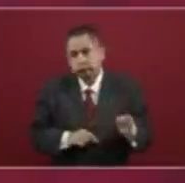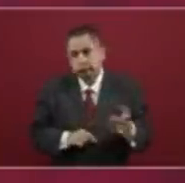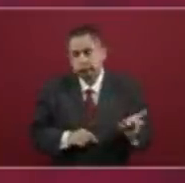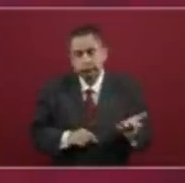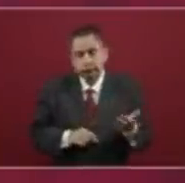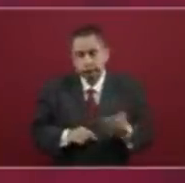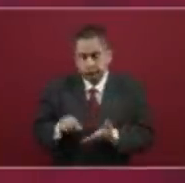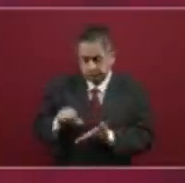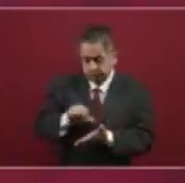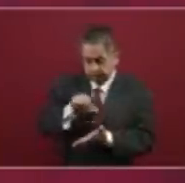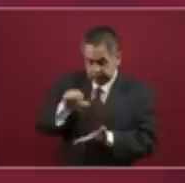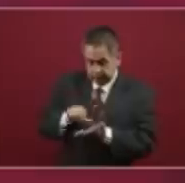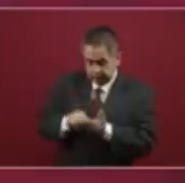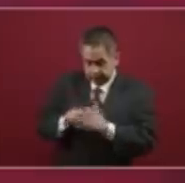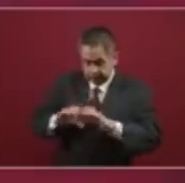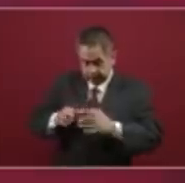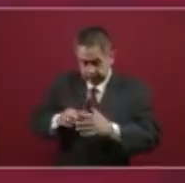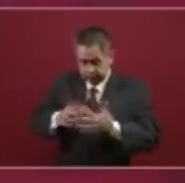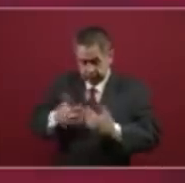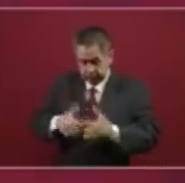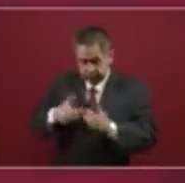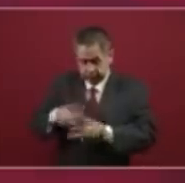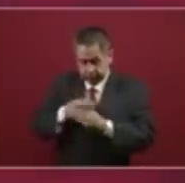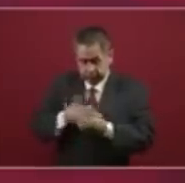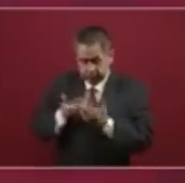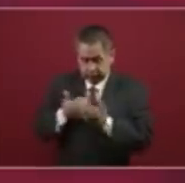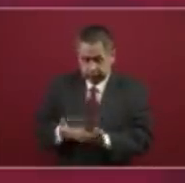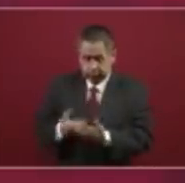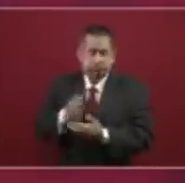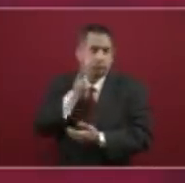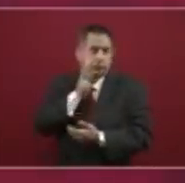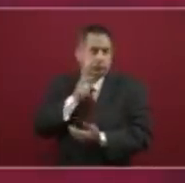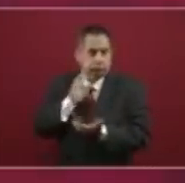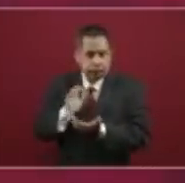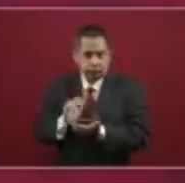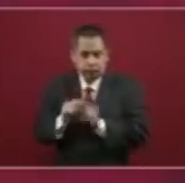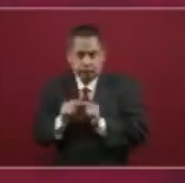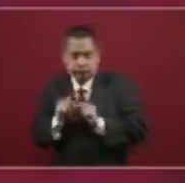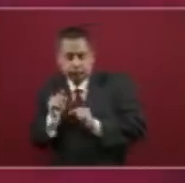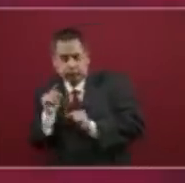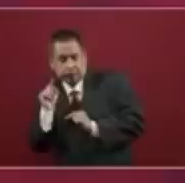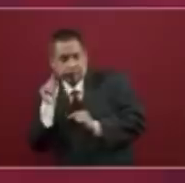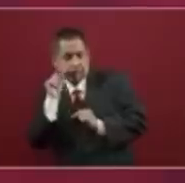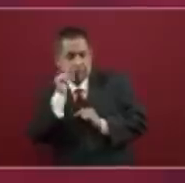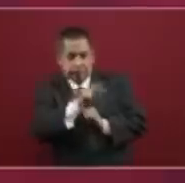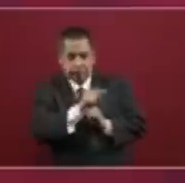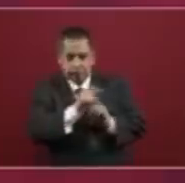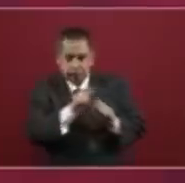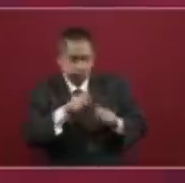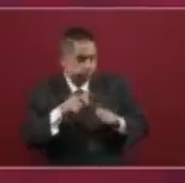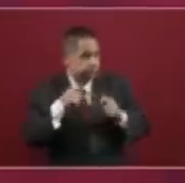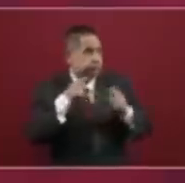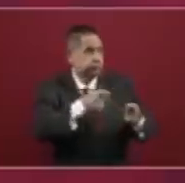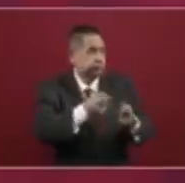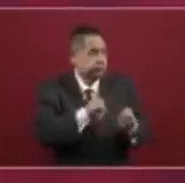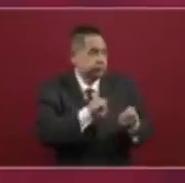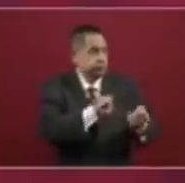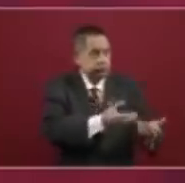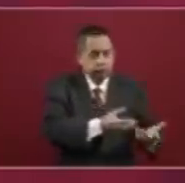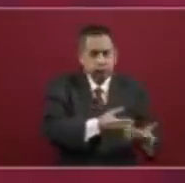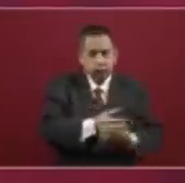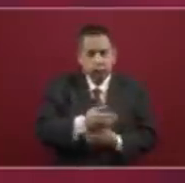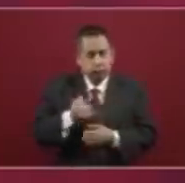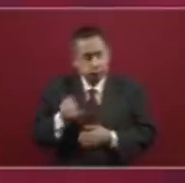del centro de distribución de Pemex, que debe de estar